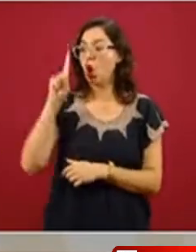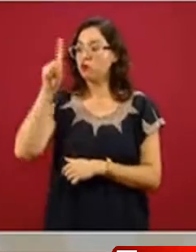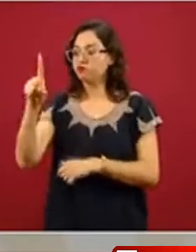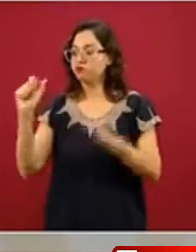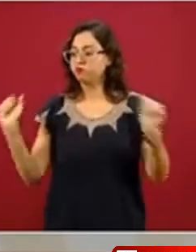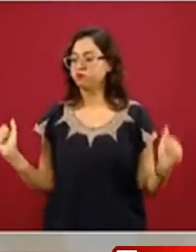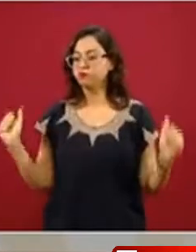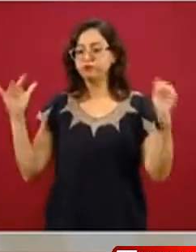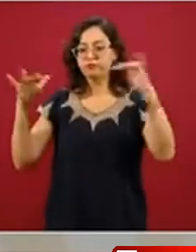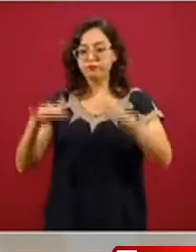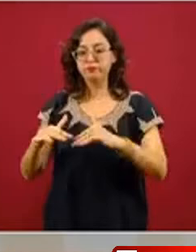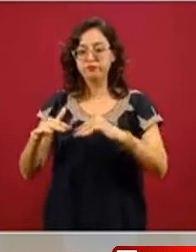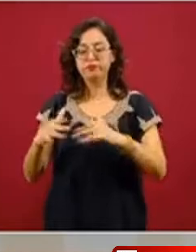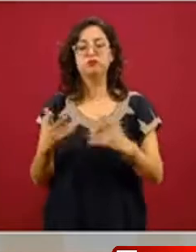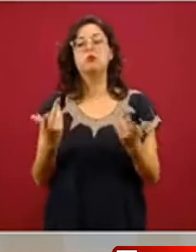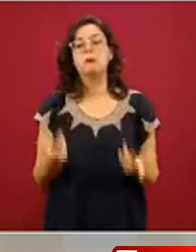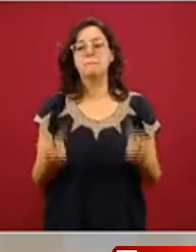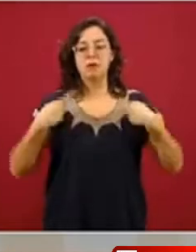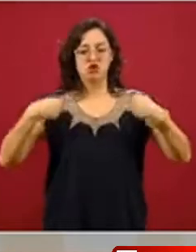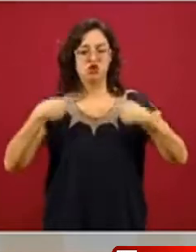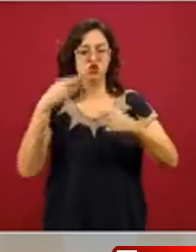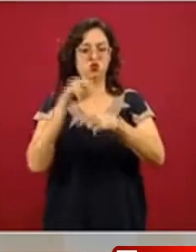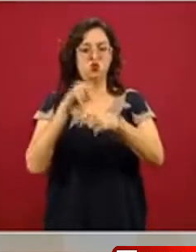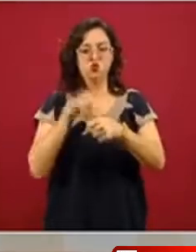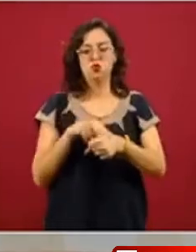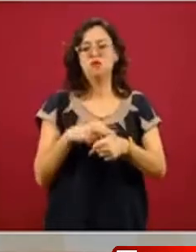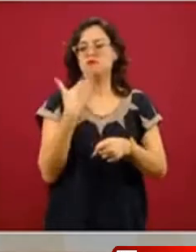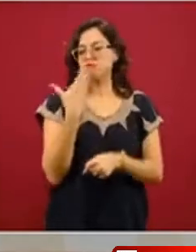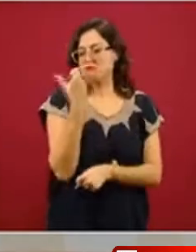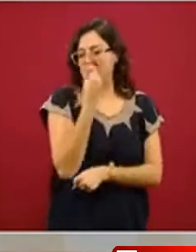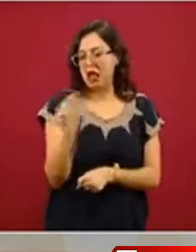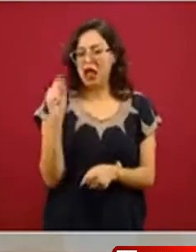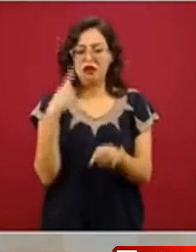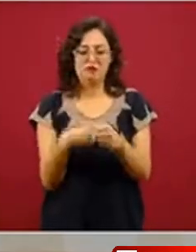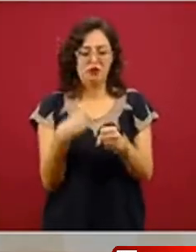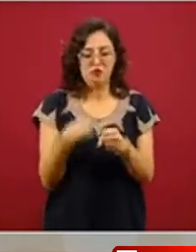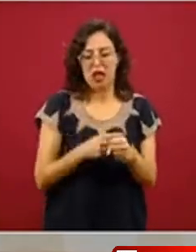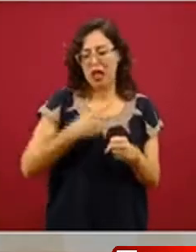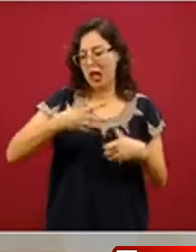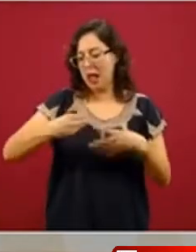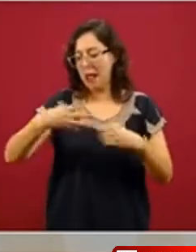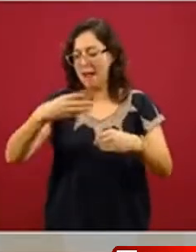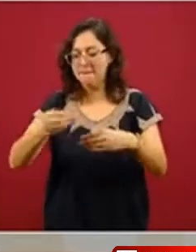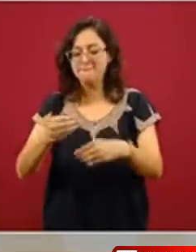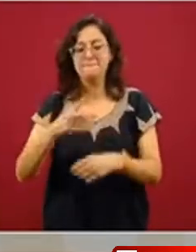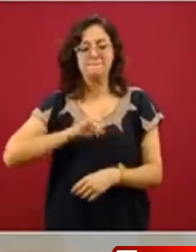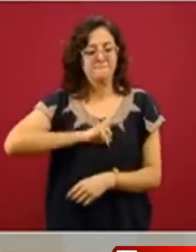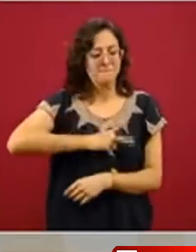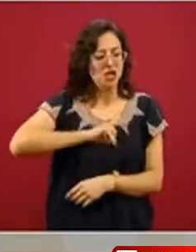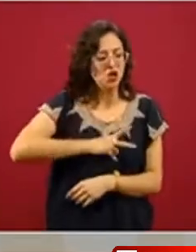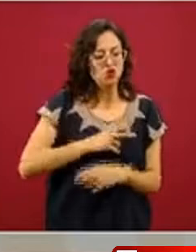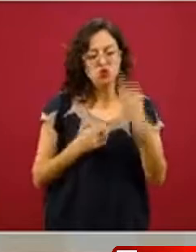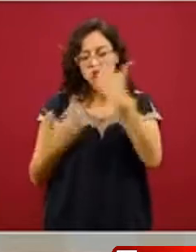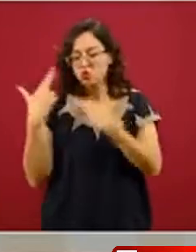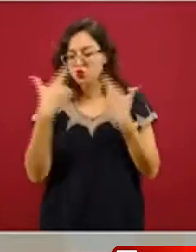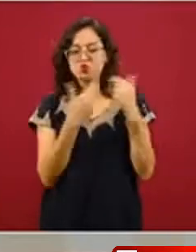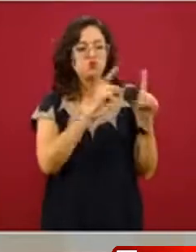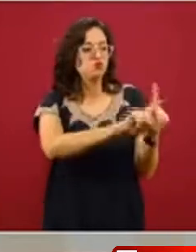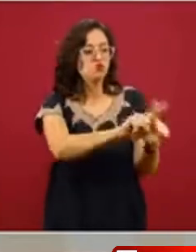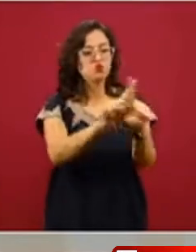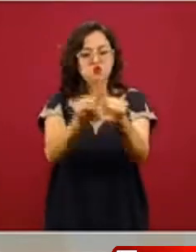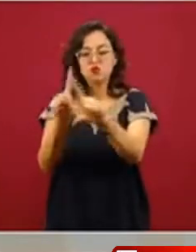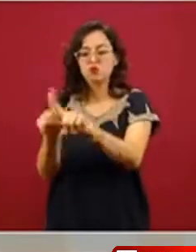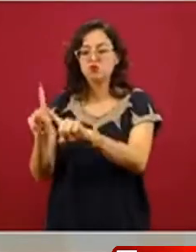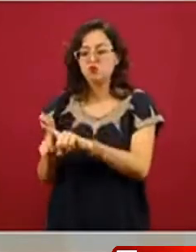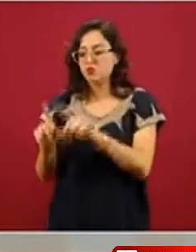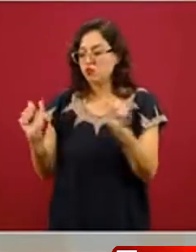a la que participan personas expertas en enfermedades infecciosas, en epidemiología, en virología, en varios otros temas.